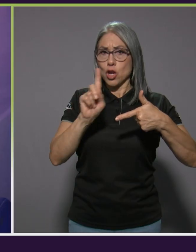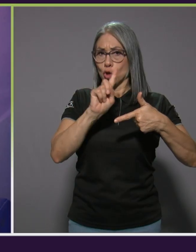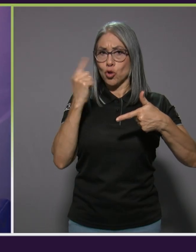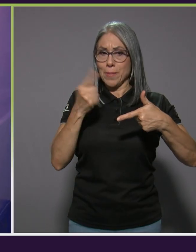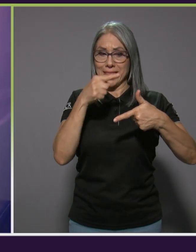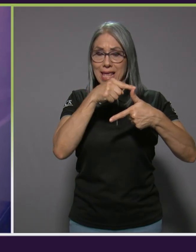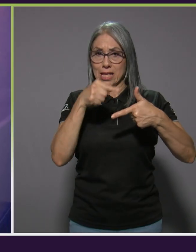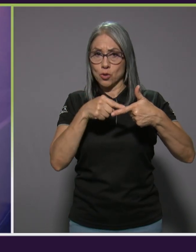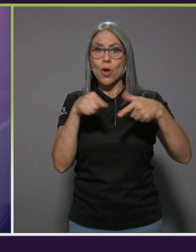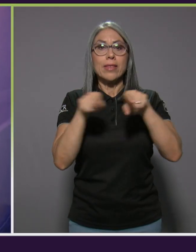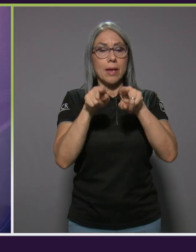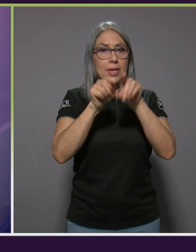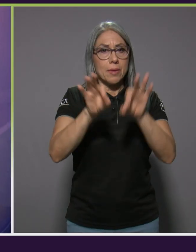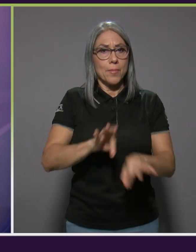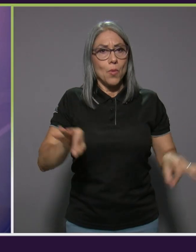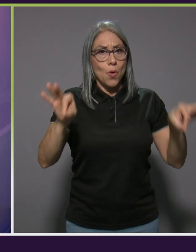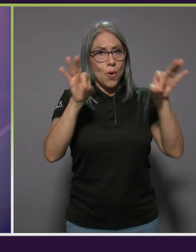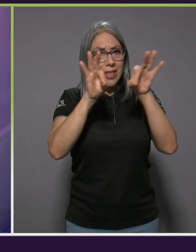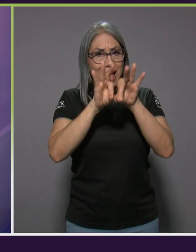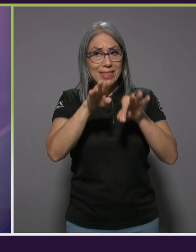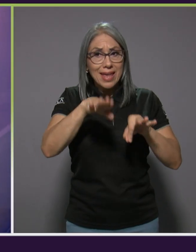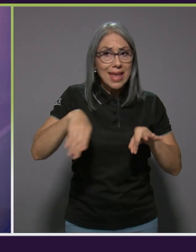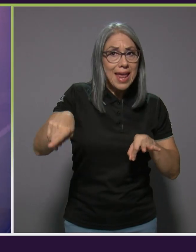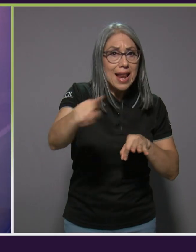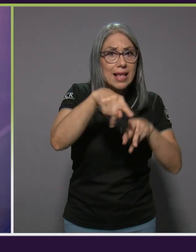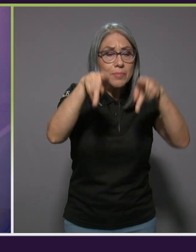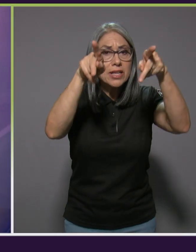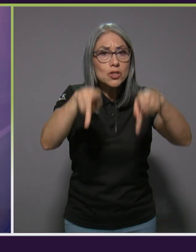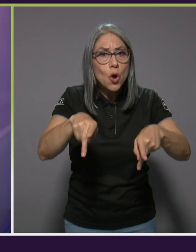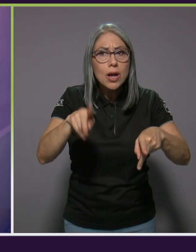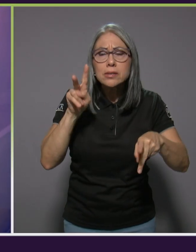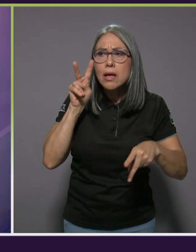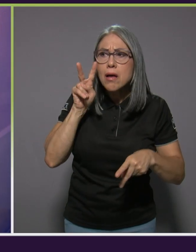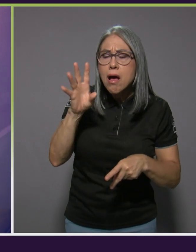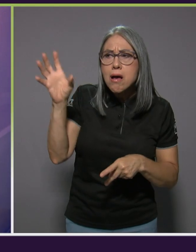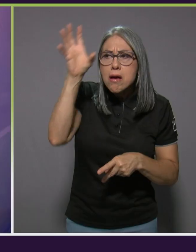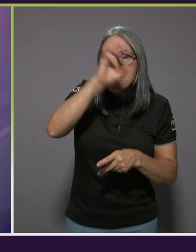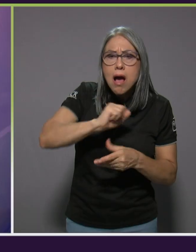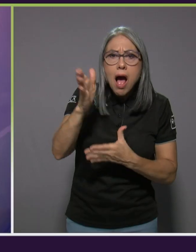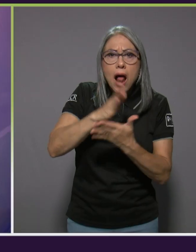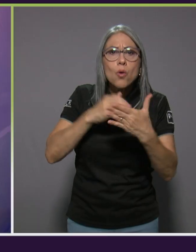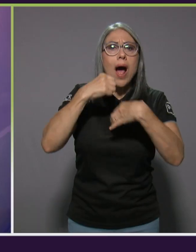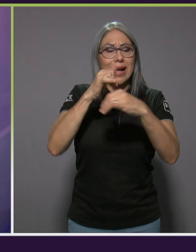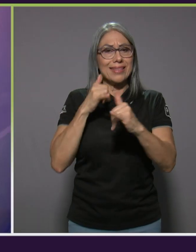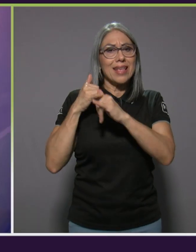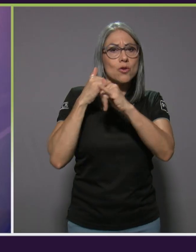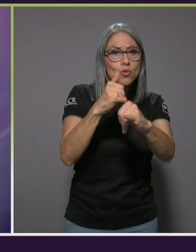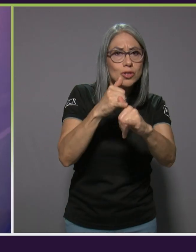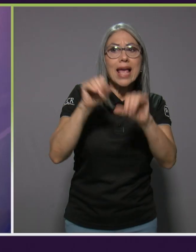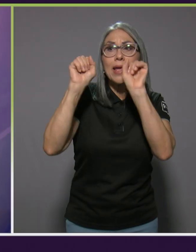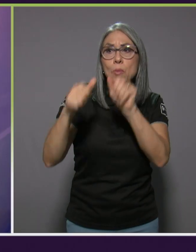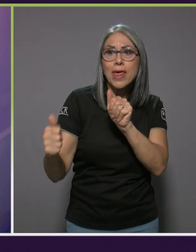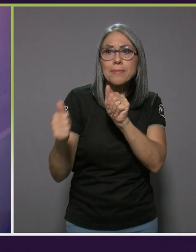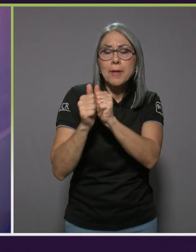de que las personas denuncien y le den algún acompañamiento a la persona adulta mayor